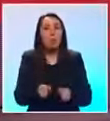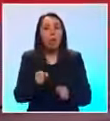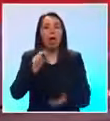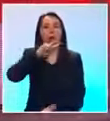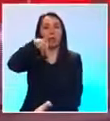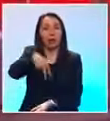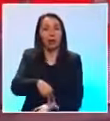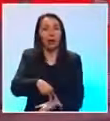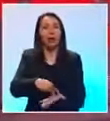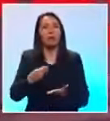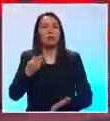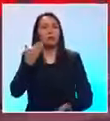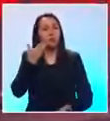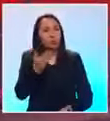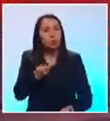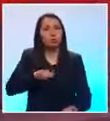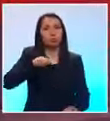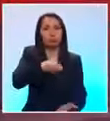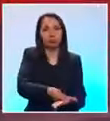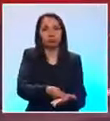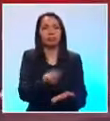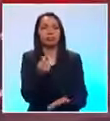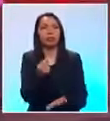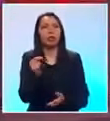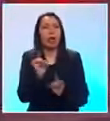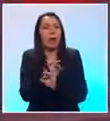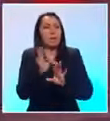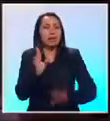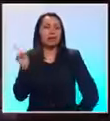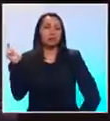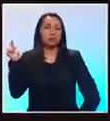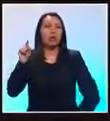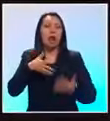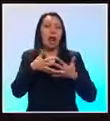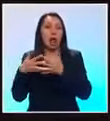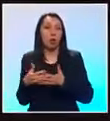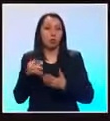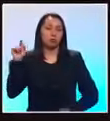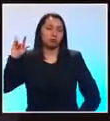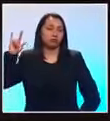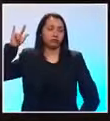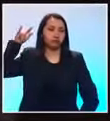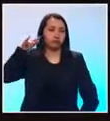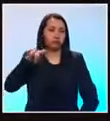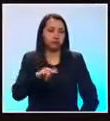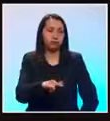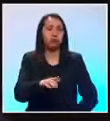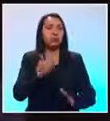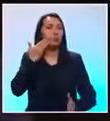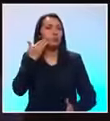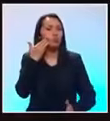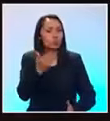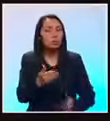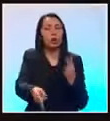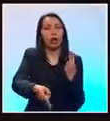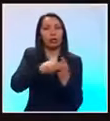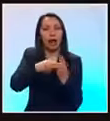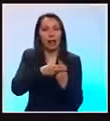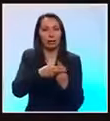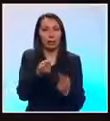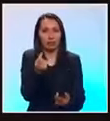aquí para hacer su donación. Viene especialmente de los Estados Unidos a donarle a la